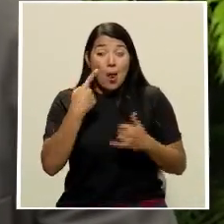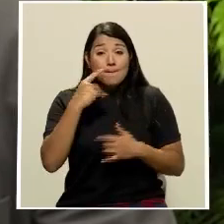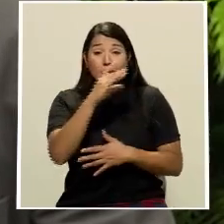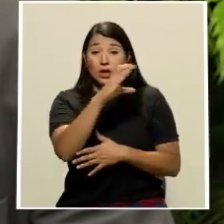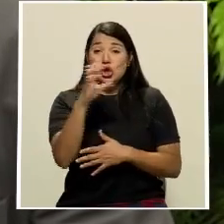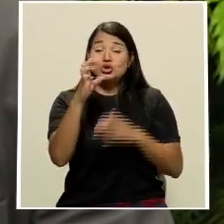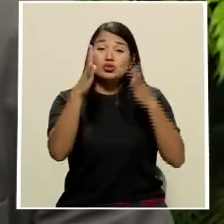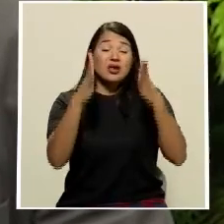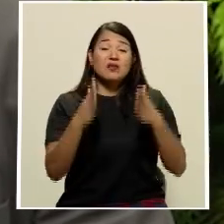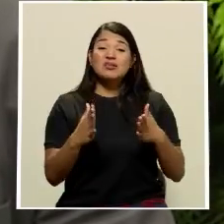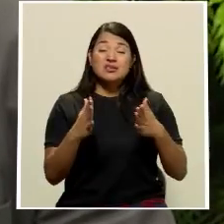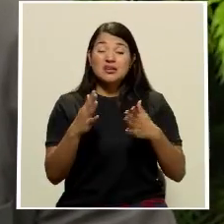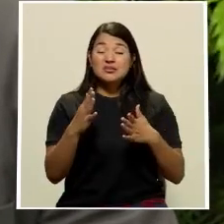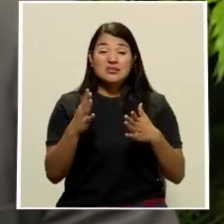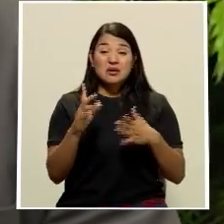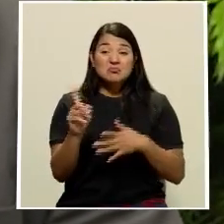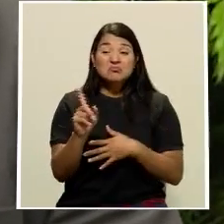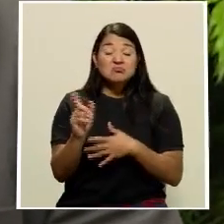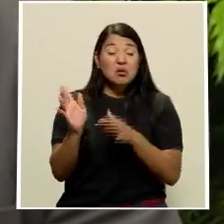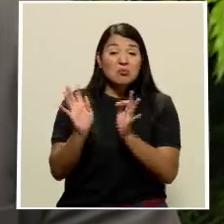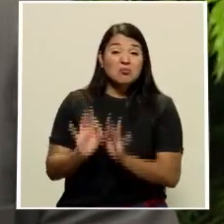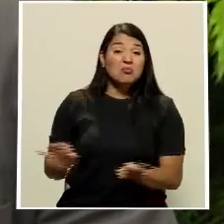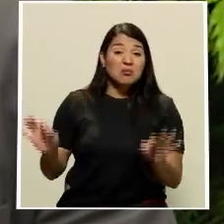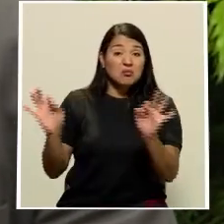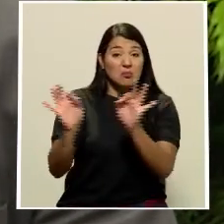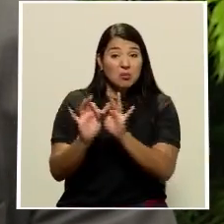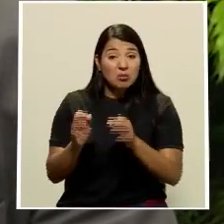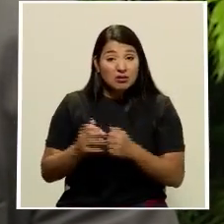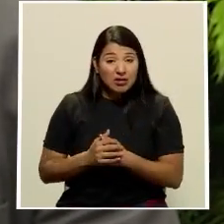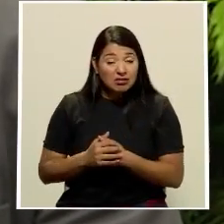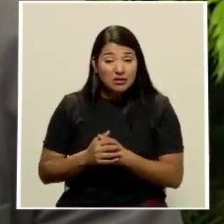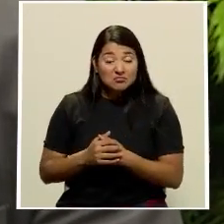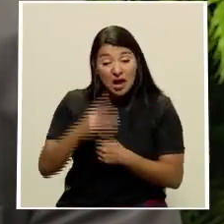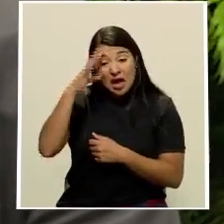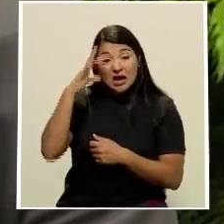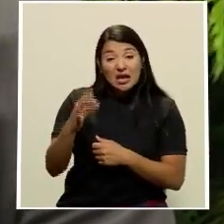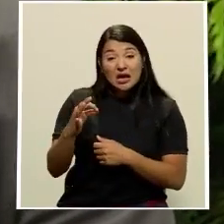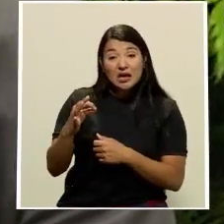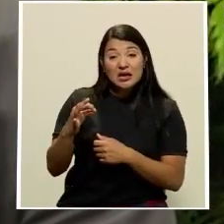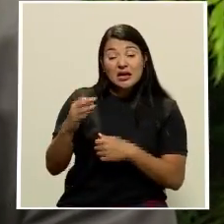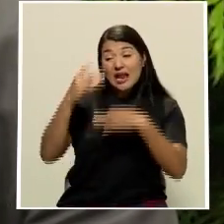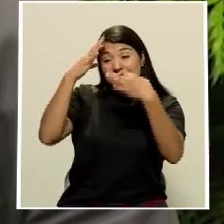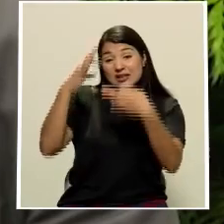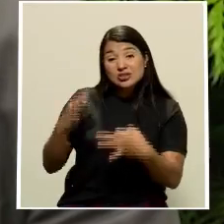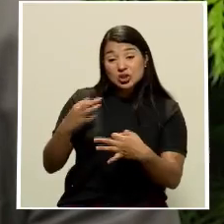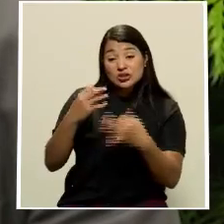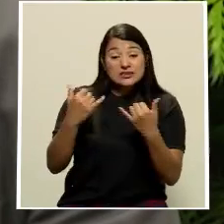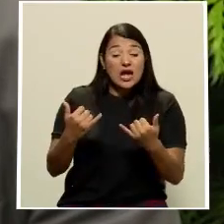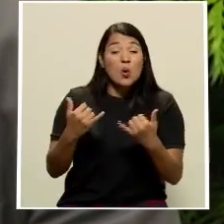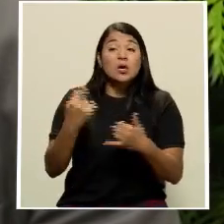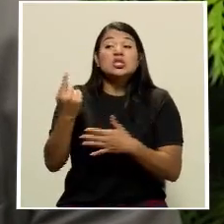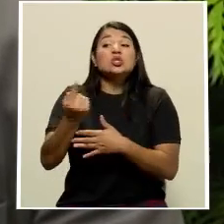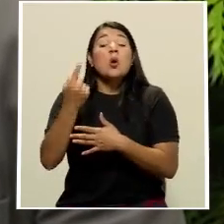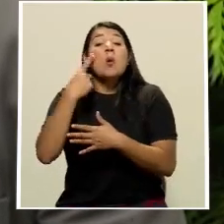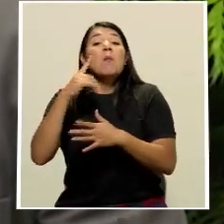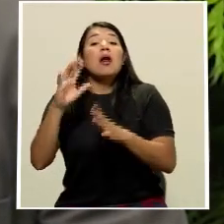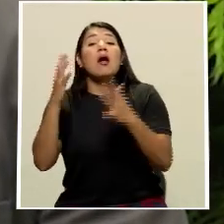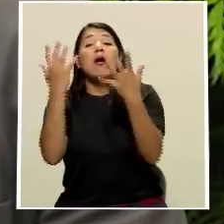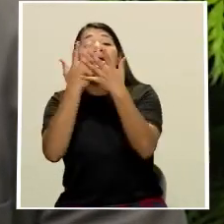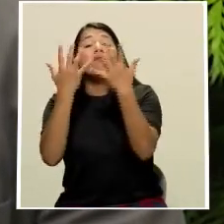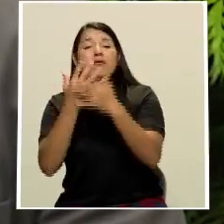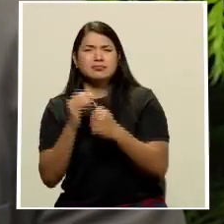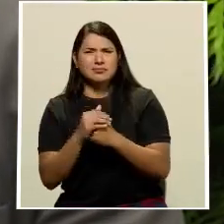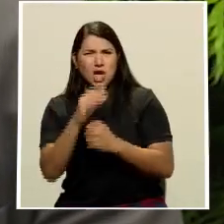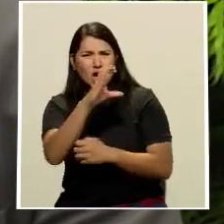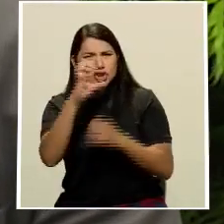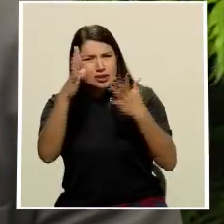solamente las medidas que se están tomando son para maquillar, mientras que hay un brutal desempleo. El costarricense está pidiendo hace rato